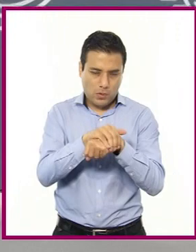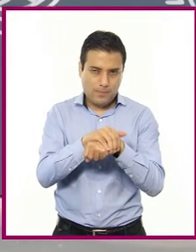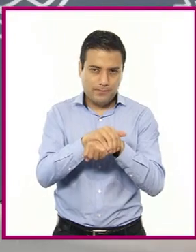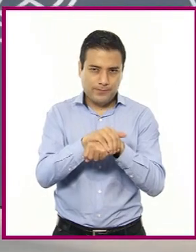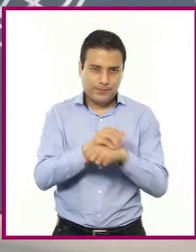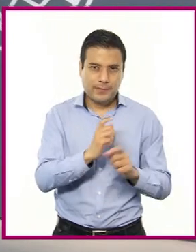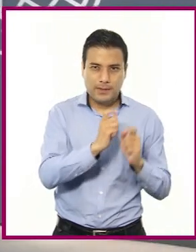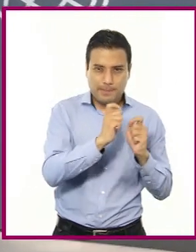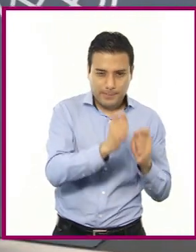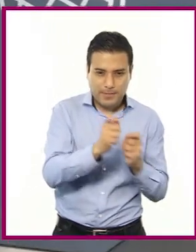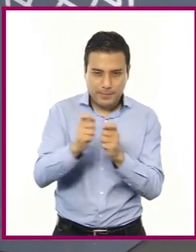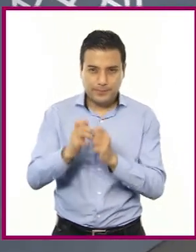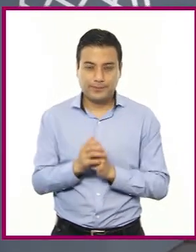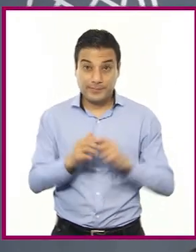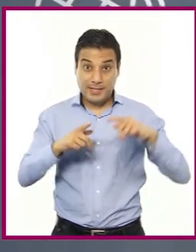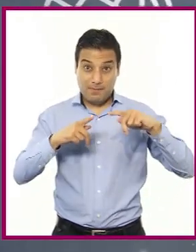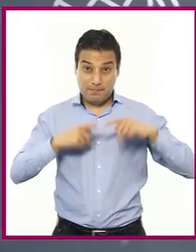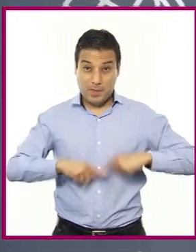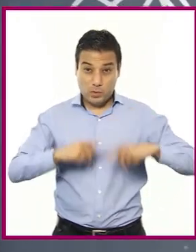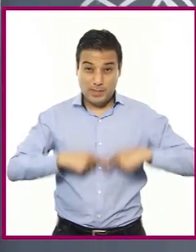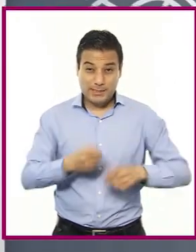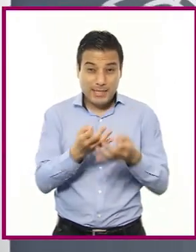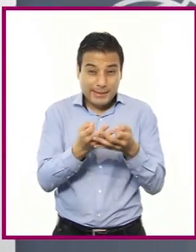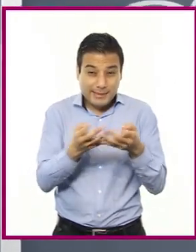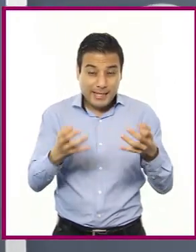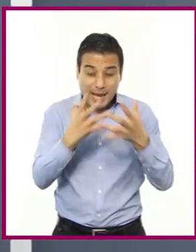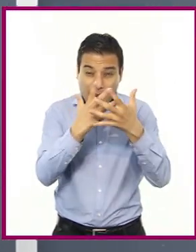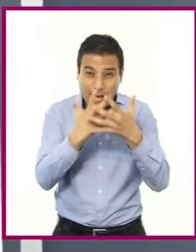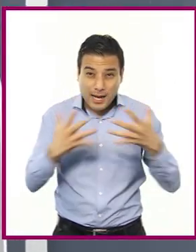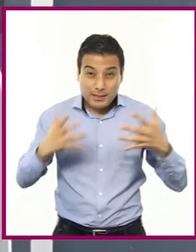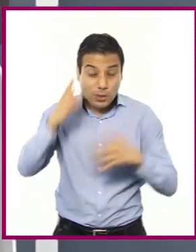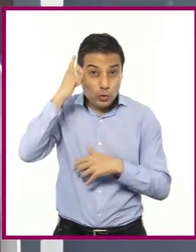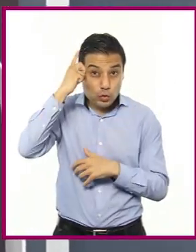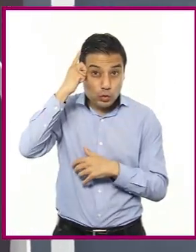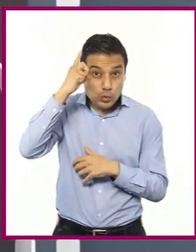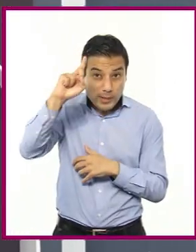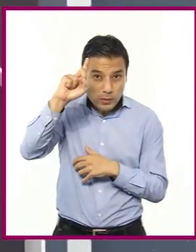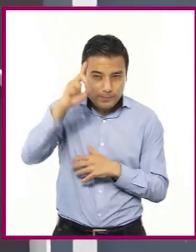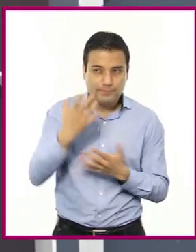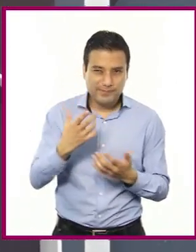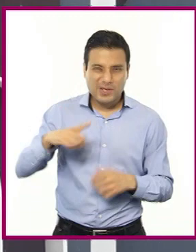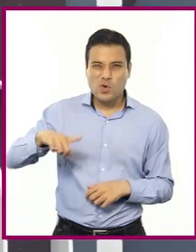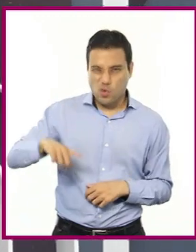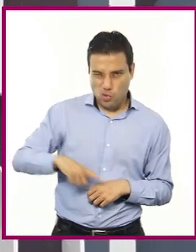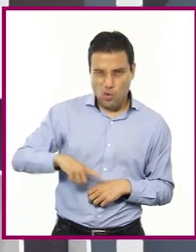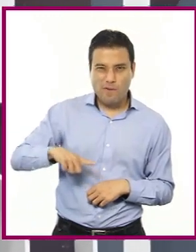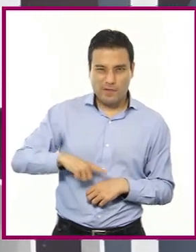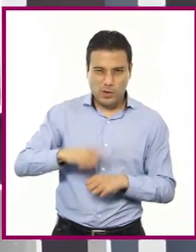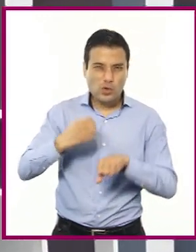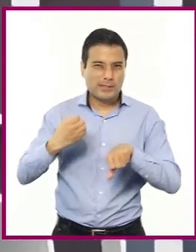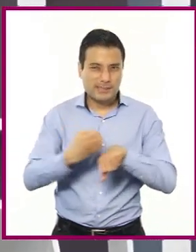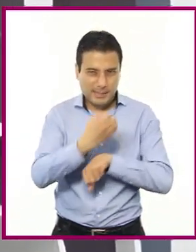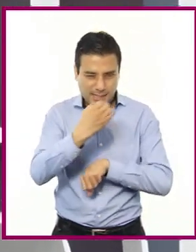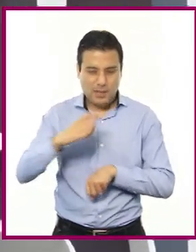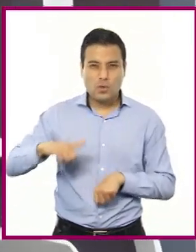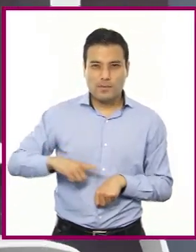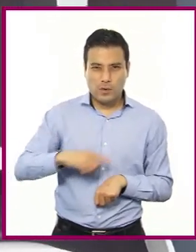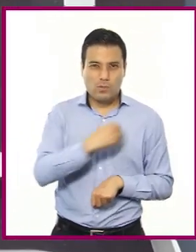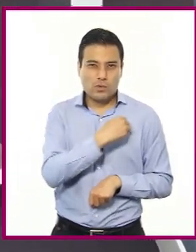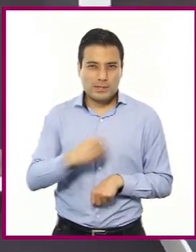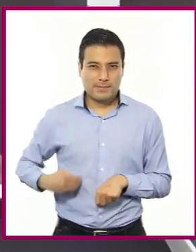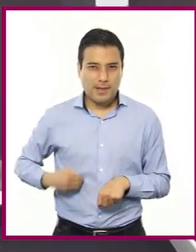los neolatifundistas por lo general contaron con la franca complicidad de las autoridades estatales y municipales,